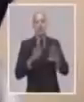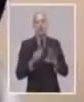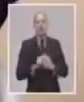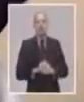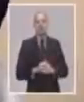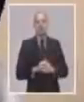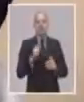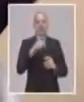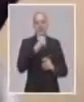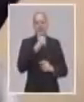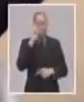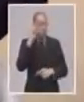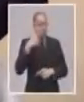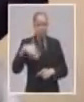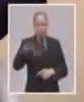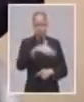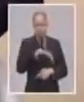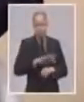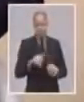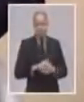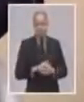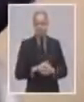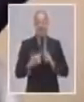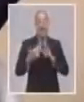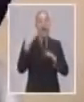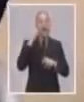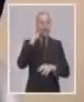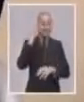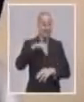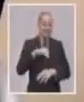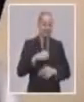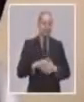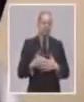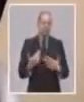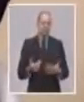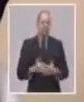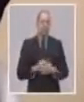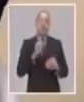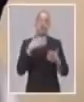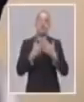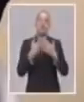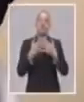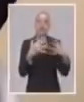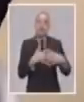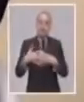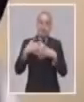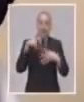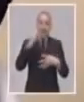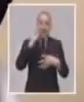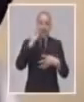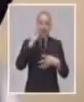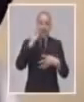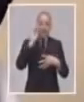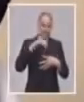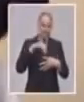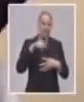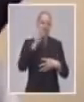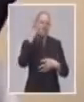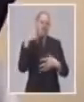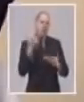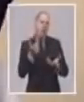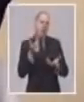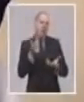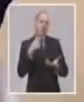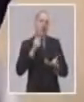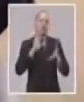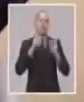reconocimiento de patrones, reconocimiento facial en los Estados Unidos, que habían tenido un problema. Y es que los casos de los asiáticos... Ay,